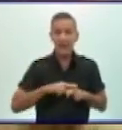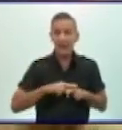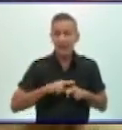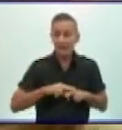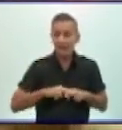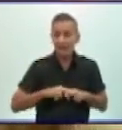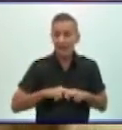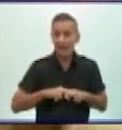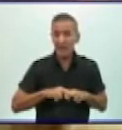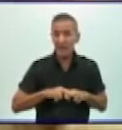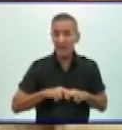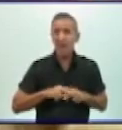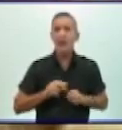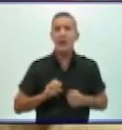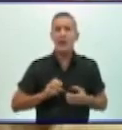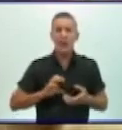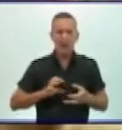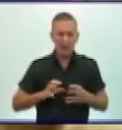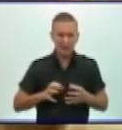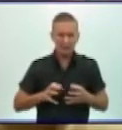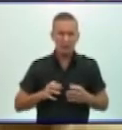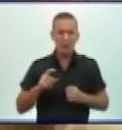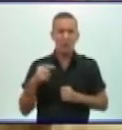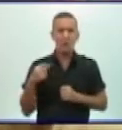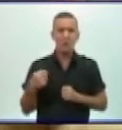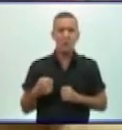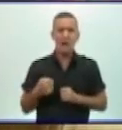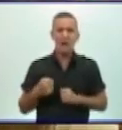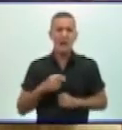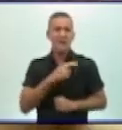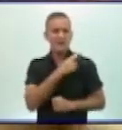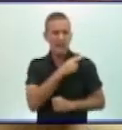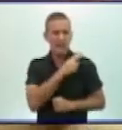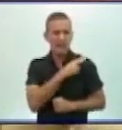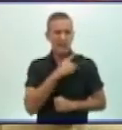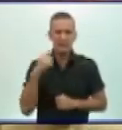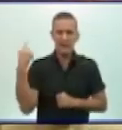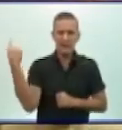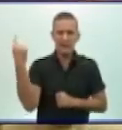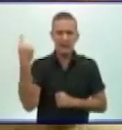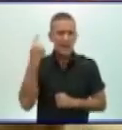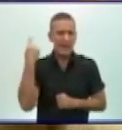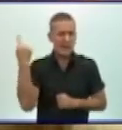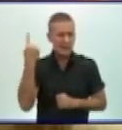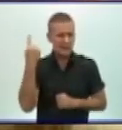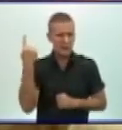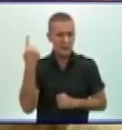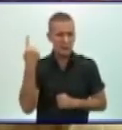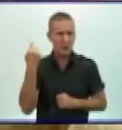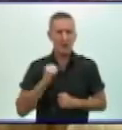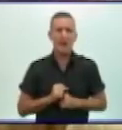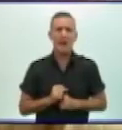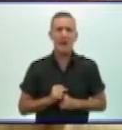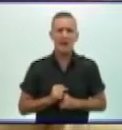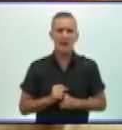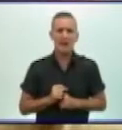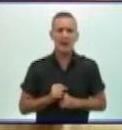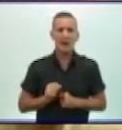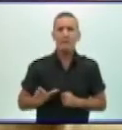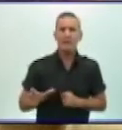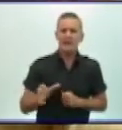de talla nacional porque logra convocar delegados de todo el país para que participen en ese congreso. Ese congreso tuvo como